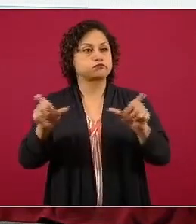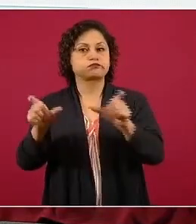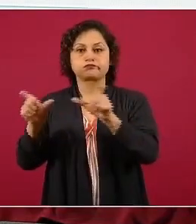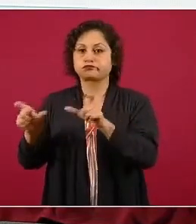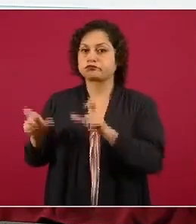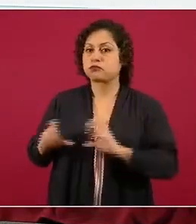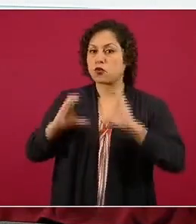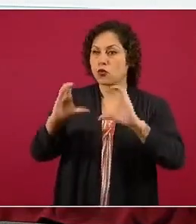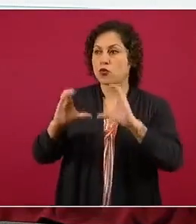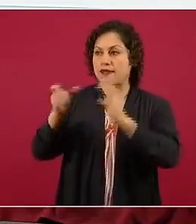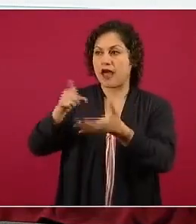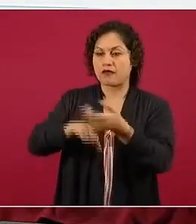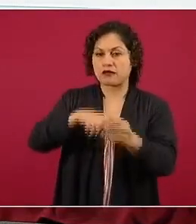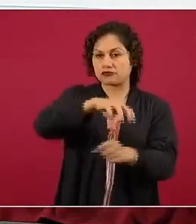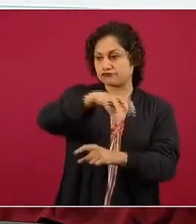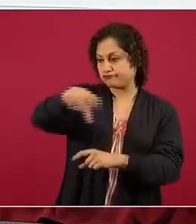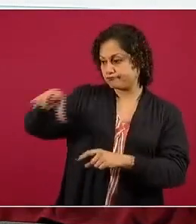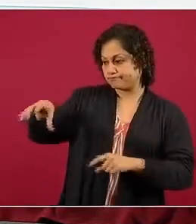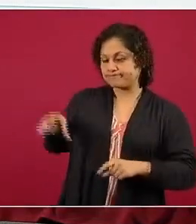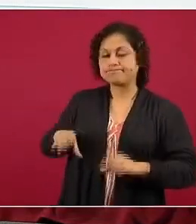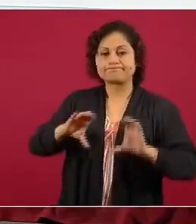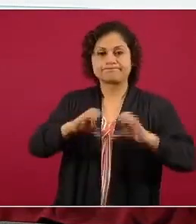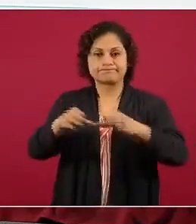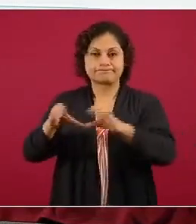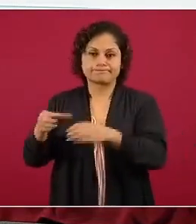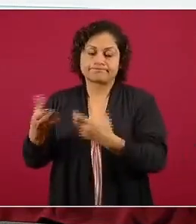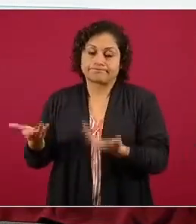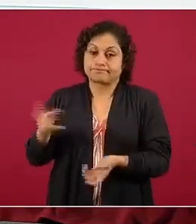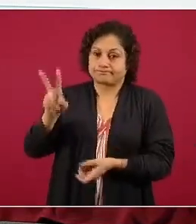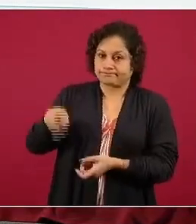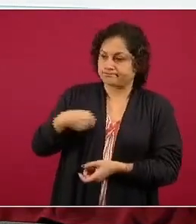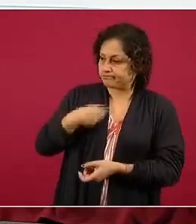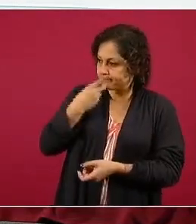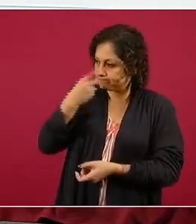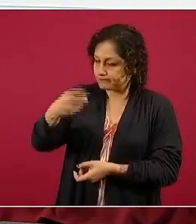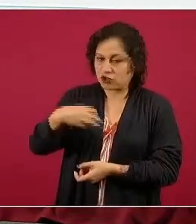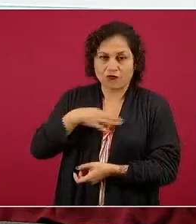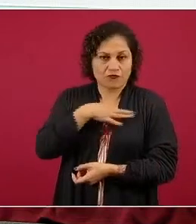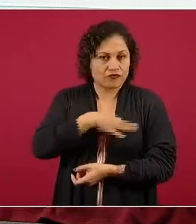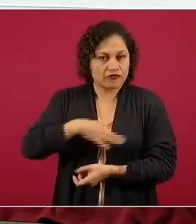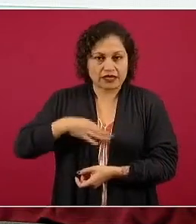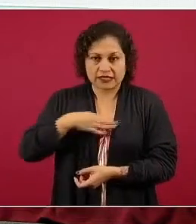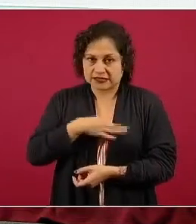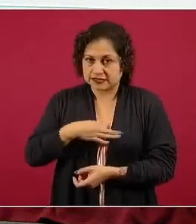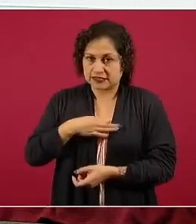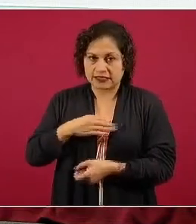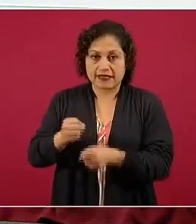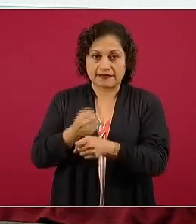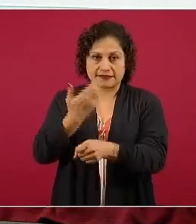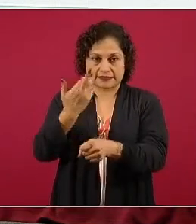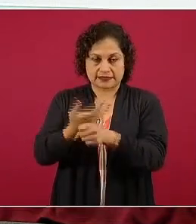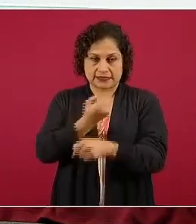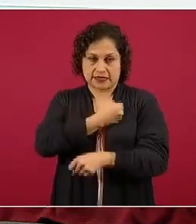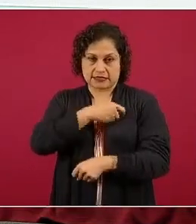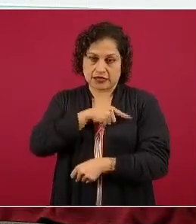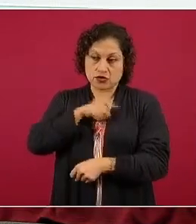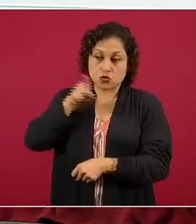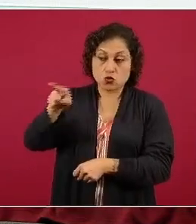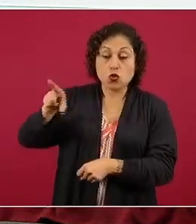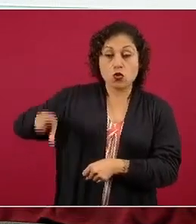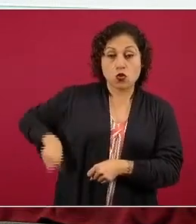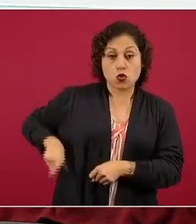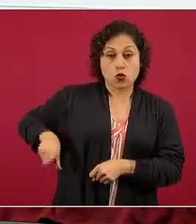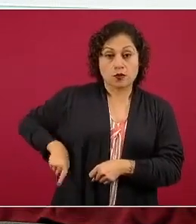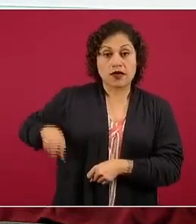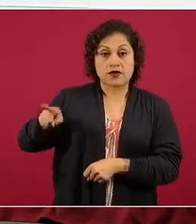las comunidades y pues desde aquí nuestra felicitación para la Secretaría de Salud y el gobierno en Chiapas. La